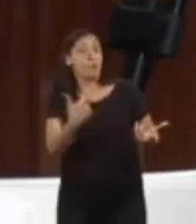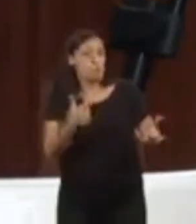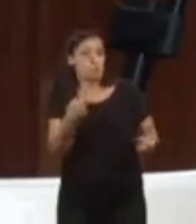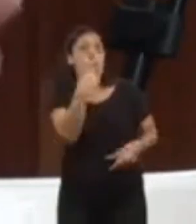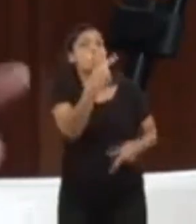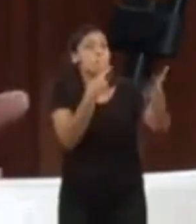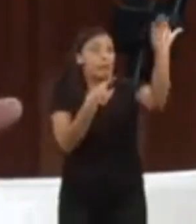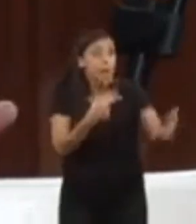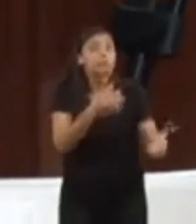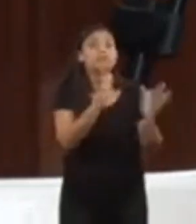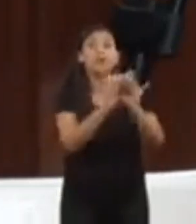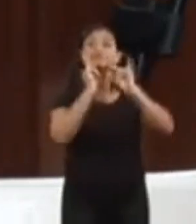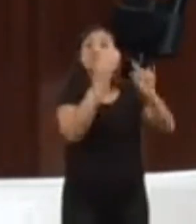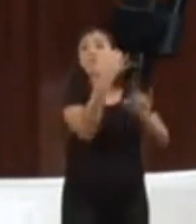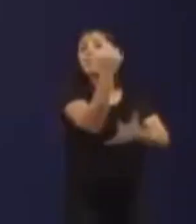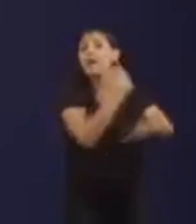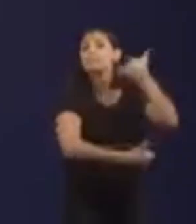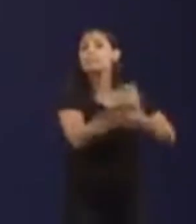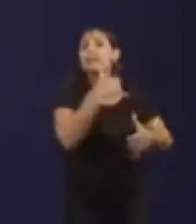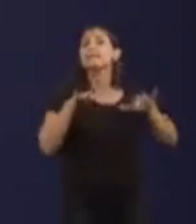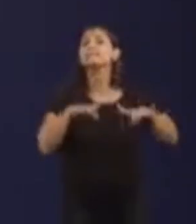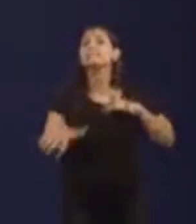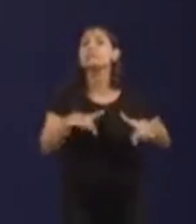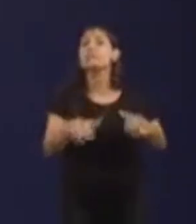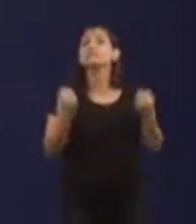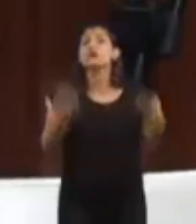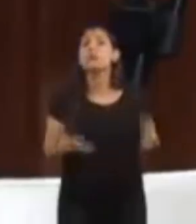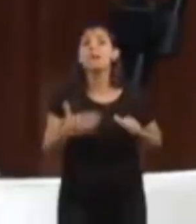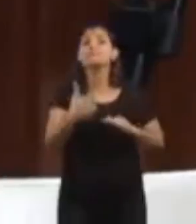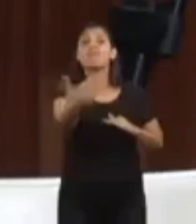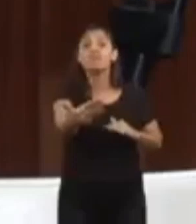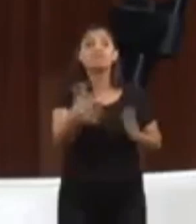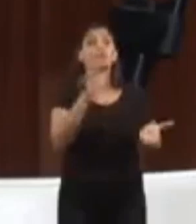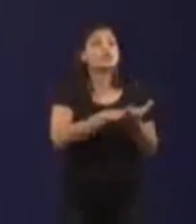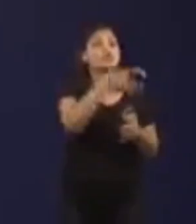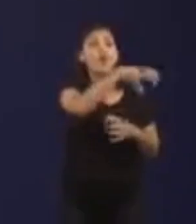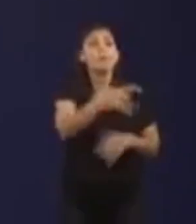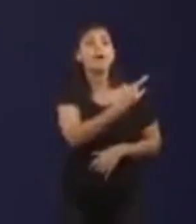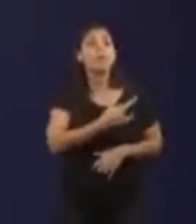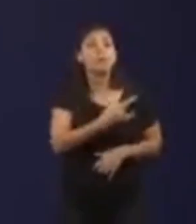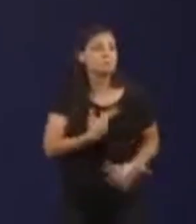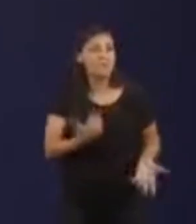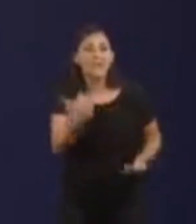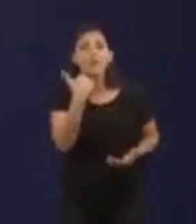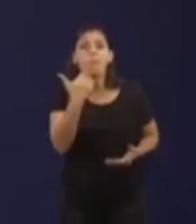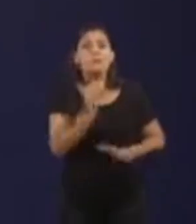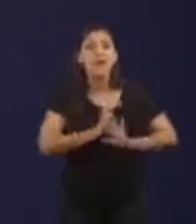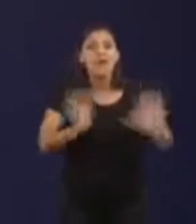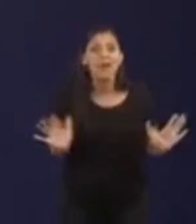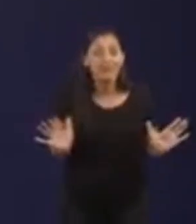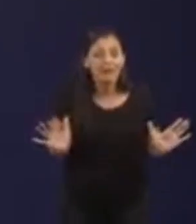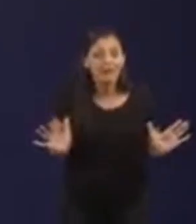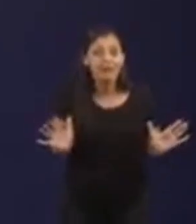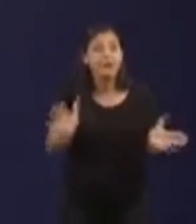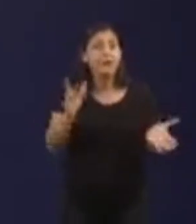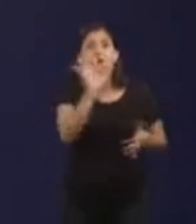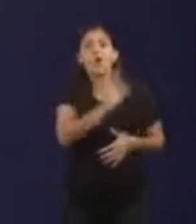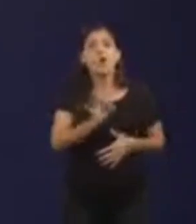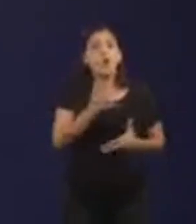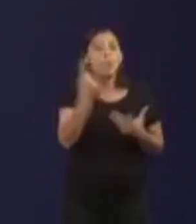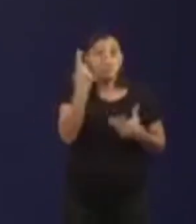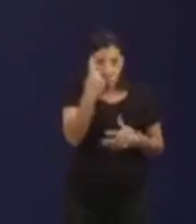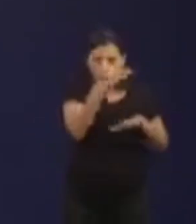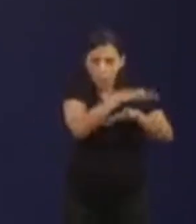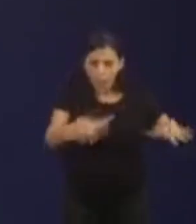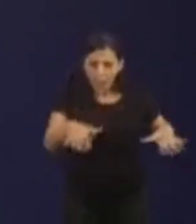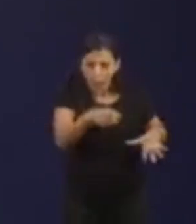situación explíquenos qué va a pasar a futuro es que no va a pasar absolutamente nada o realmente Hay algún alumno